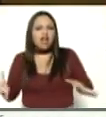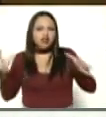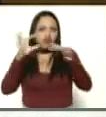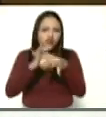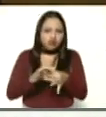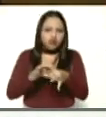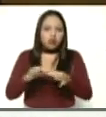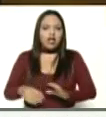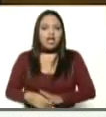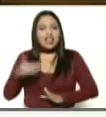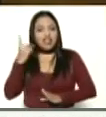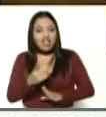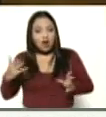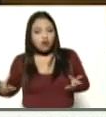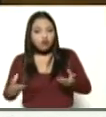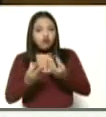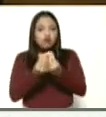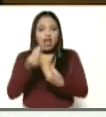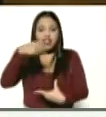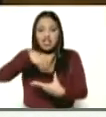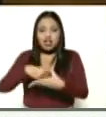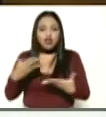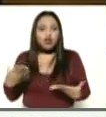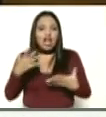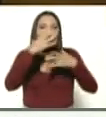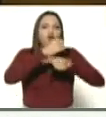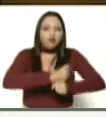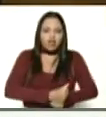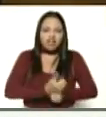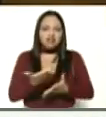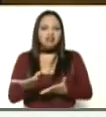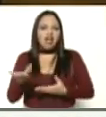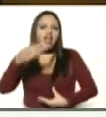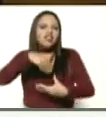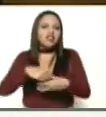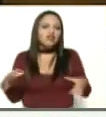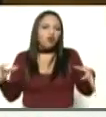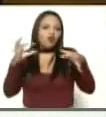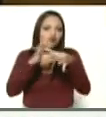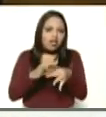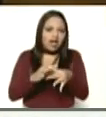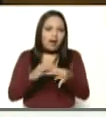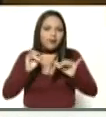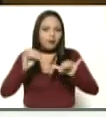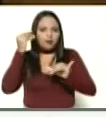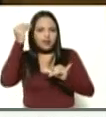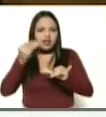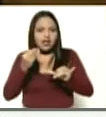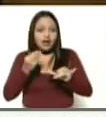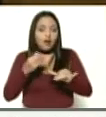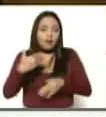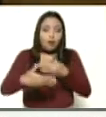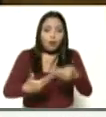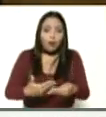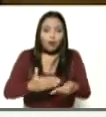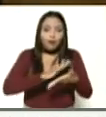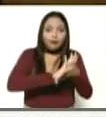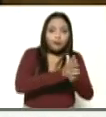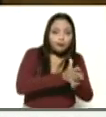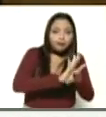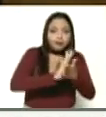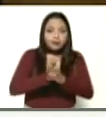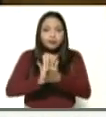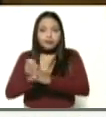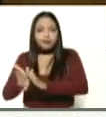debían juntarnos dentro de la confianza y dentro de la unidad monolítica, se fueron rompiendo poco a poco. Cada